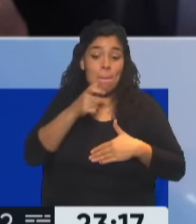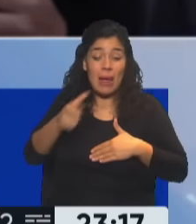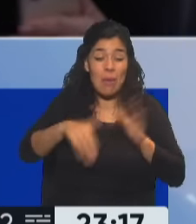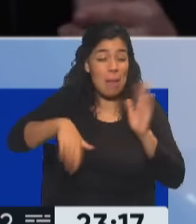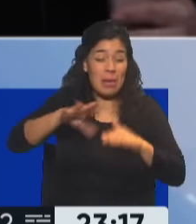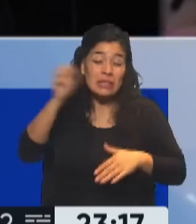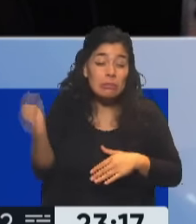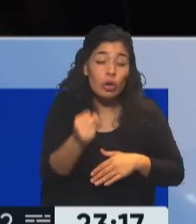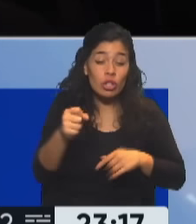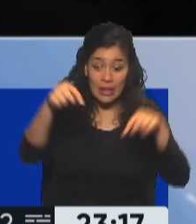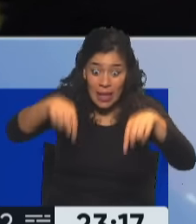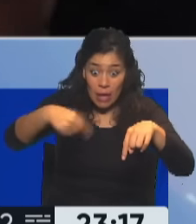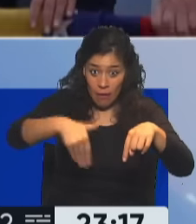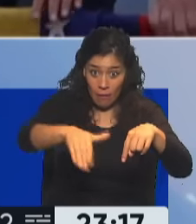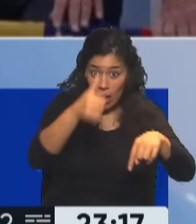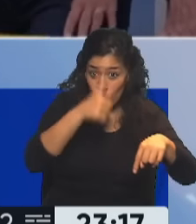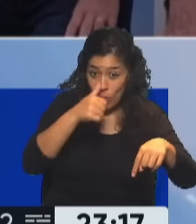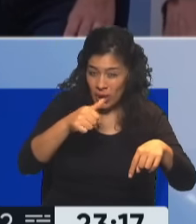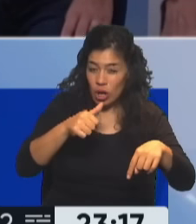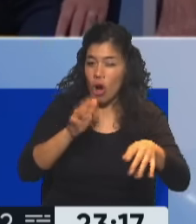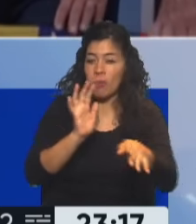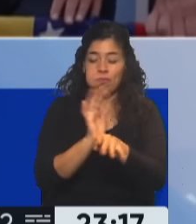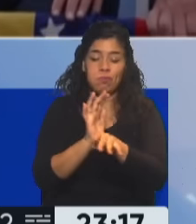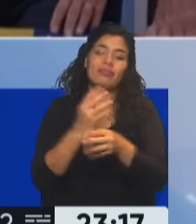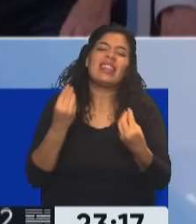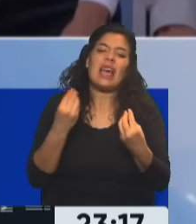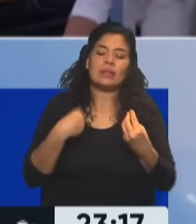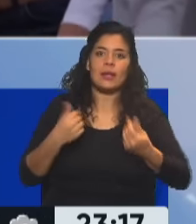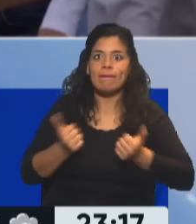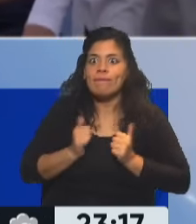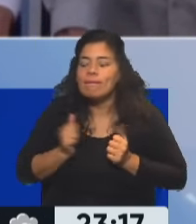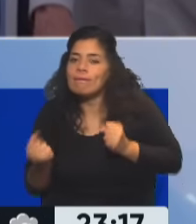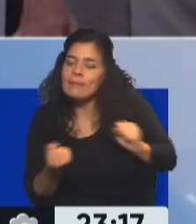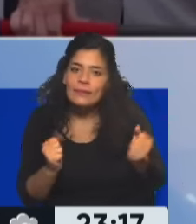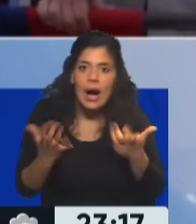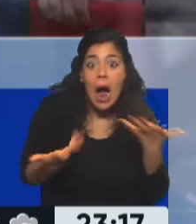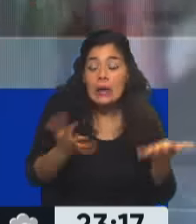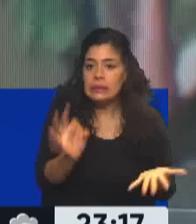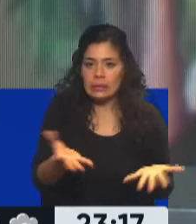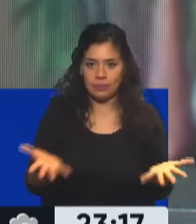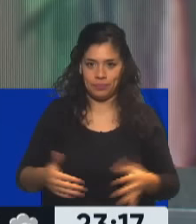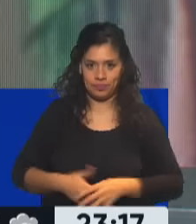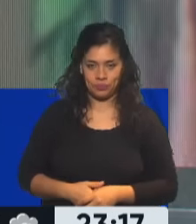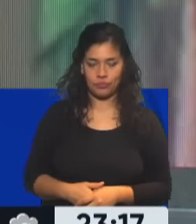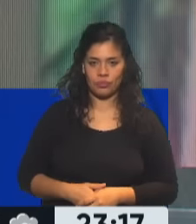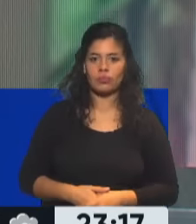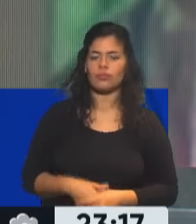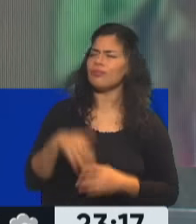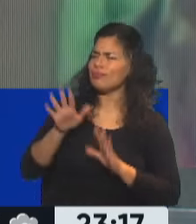es incertidumbre en varios aspectos y de lo que puede llegar a pasar. Leticia, corregime si me